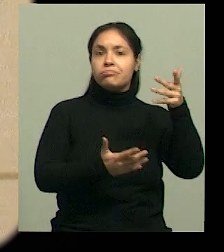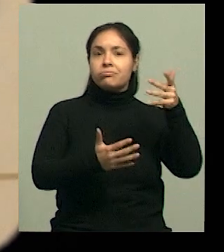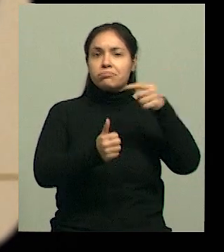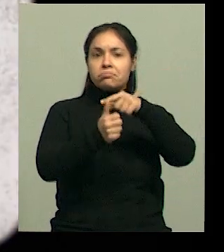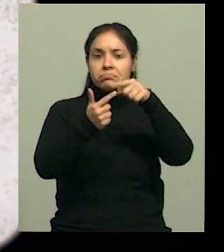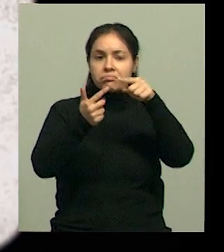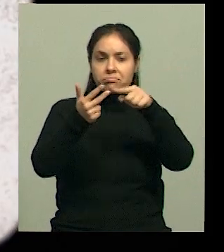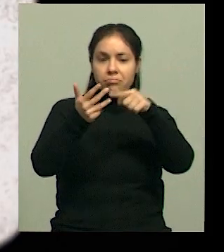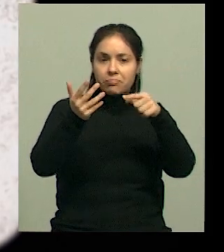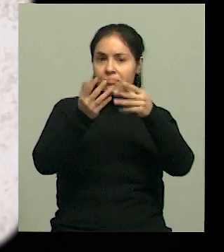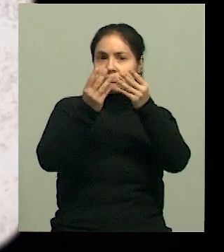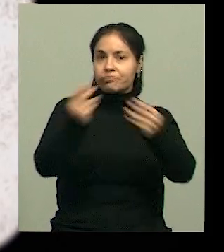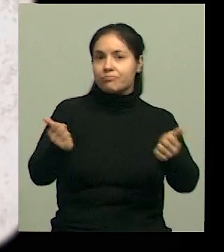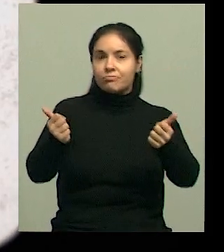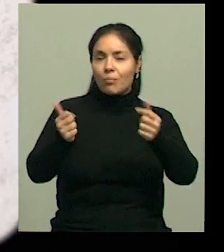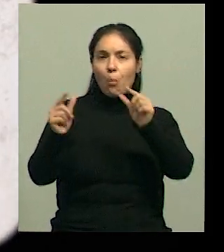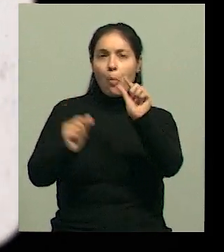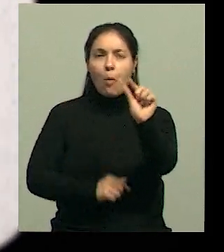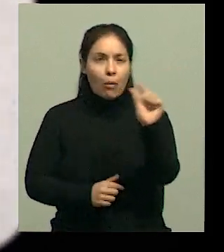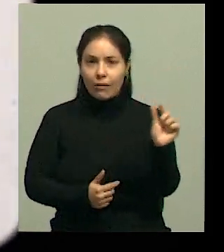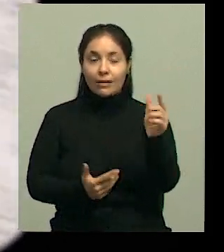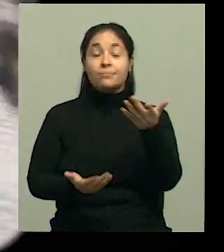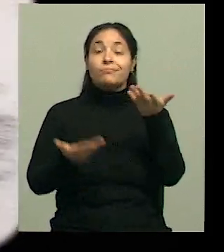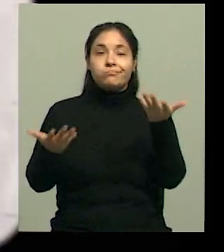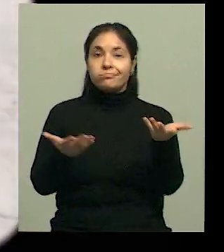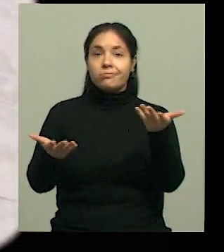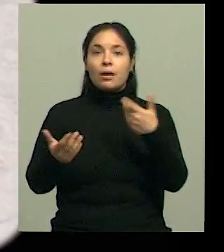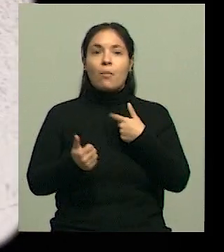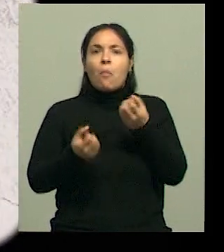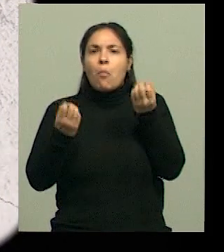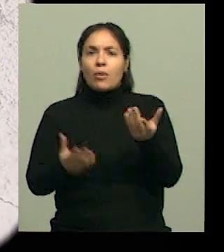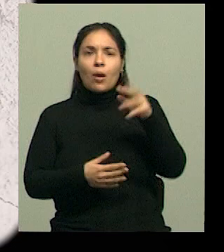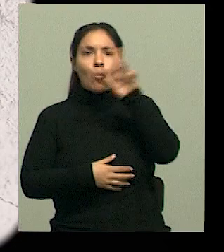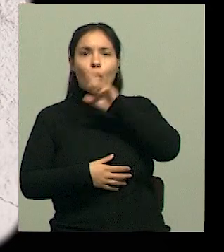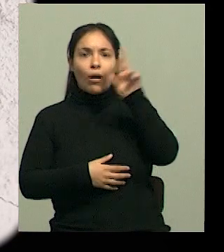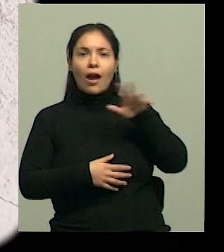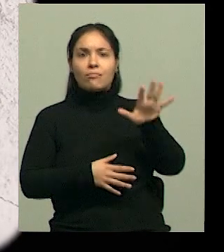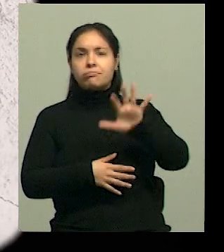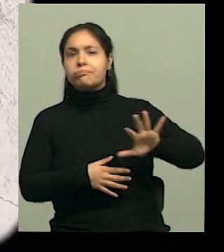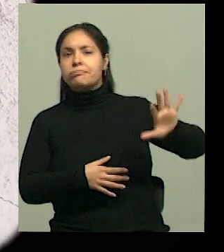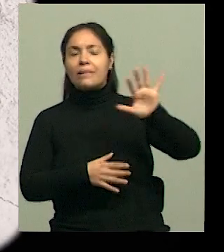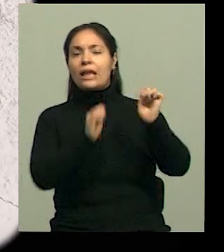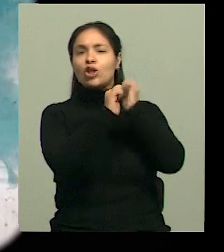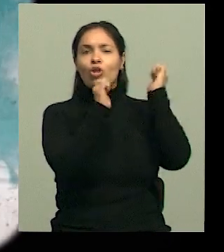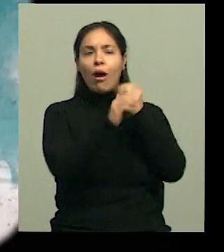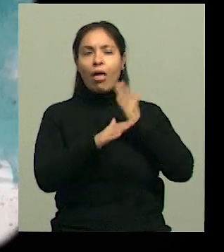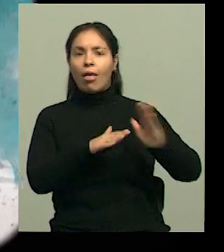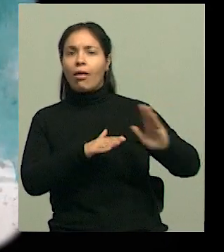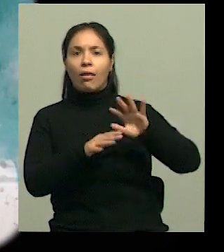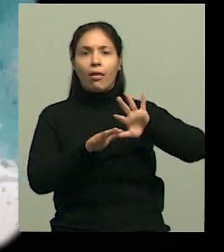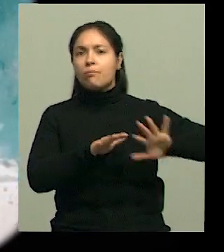repertorio. ¿Cuáles son los hechos que llevan a la invisibilización de la mujer de la disciplina